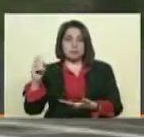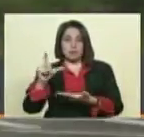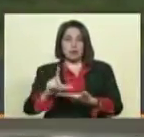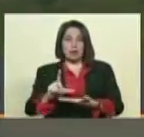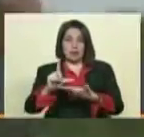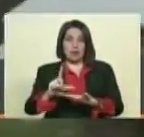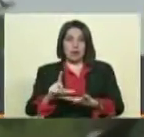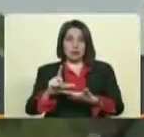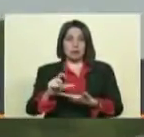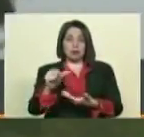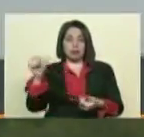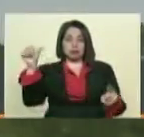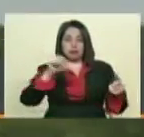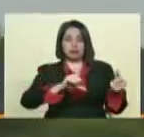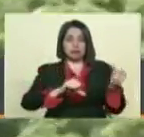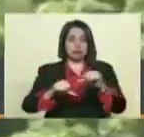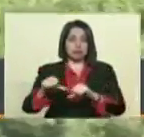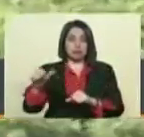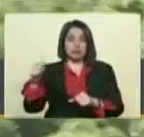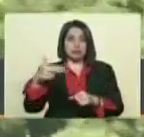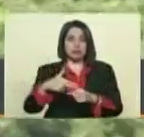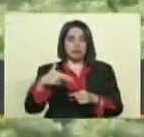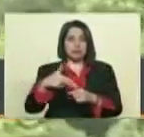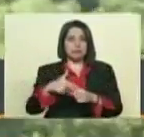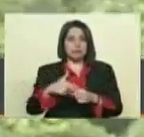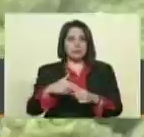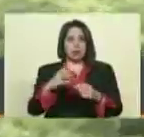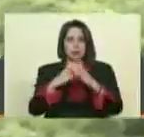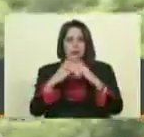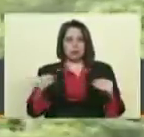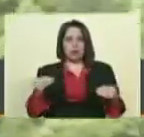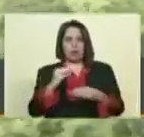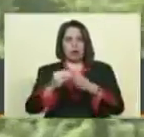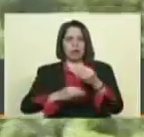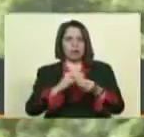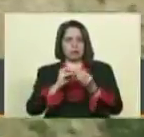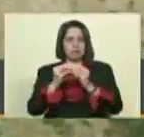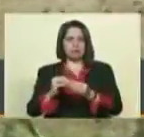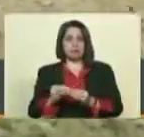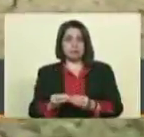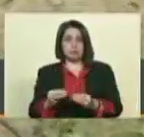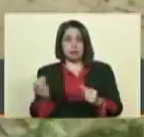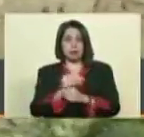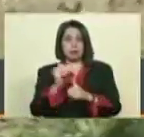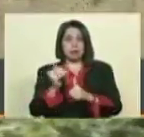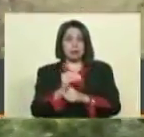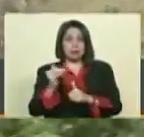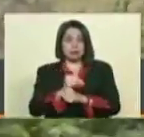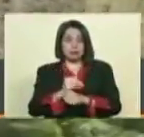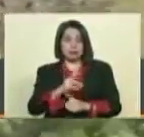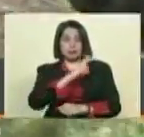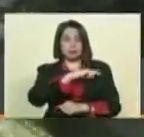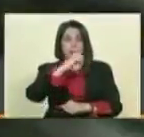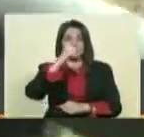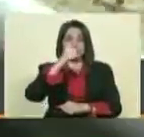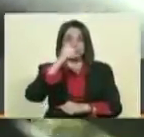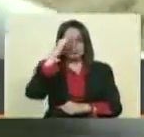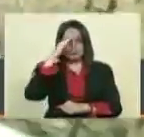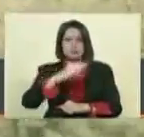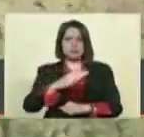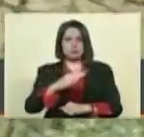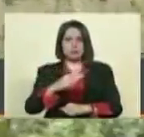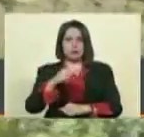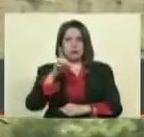hemos conseguido en toda esta operación. Mi comandante en jefe, estamos trabajando,